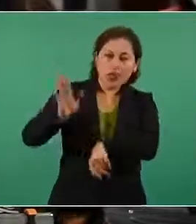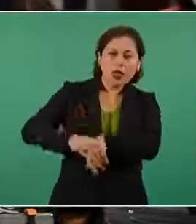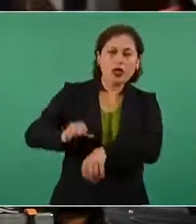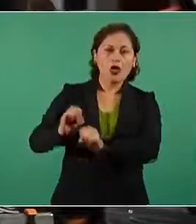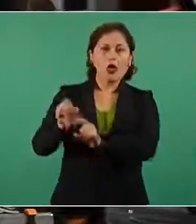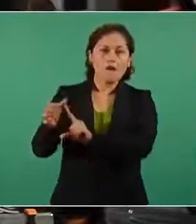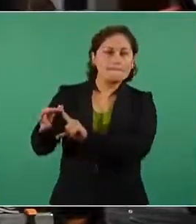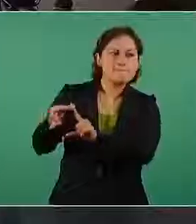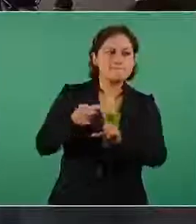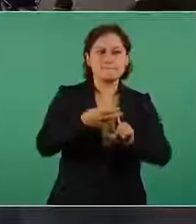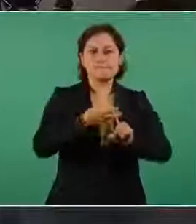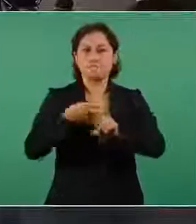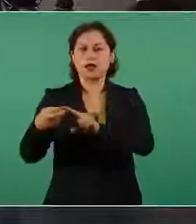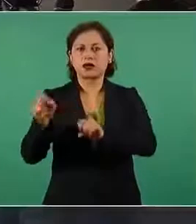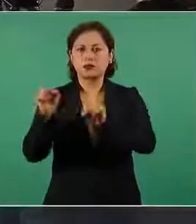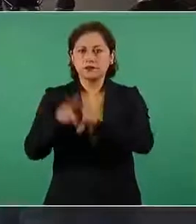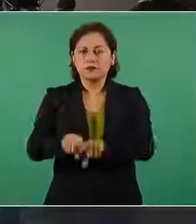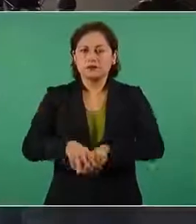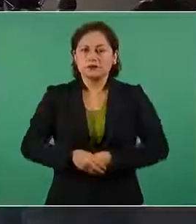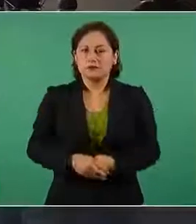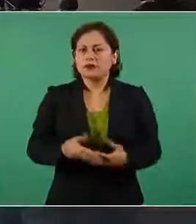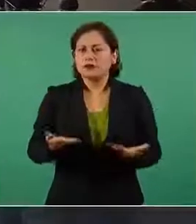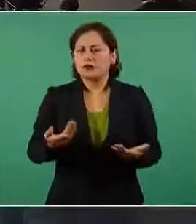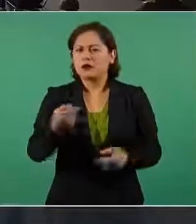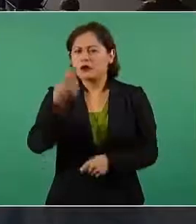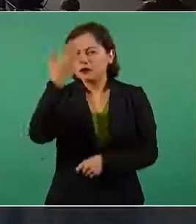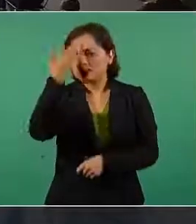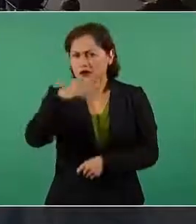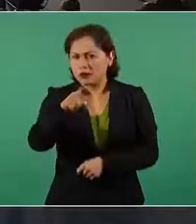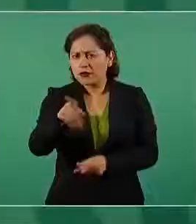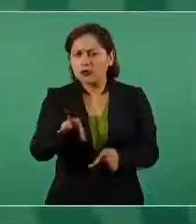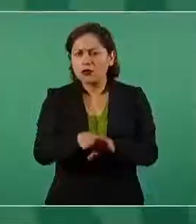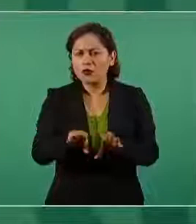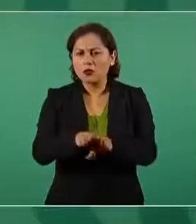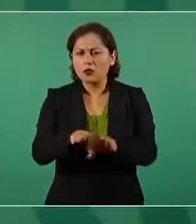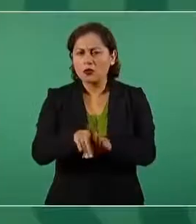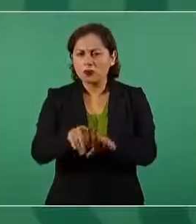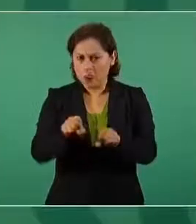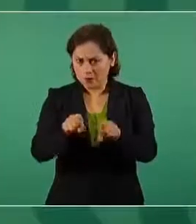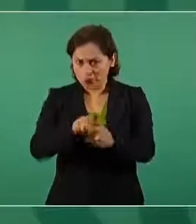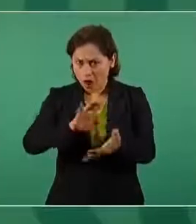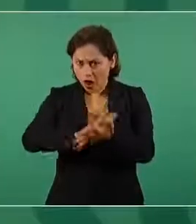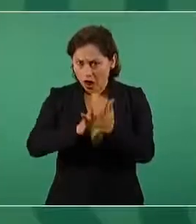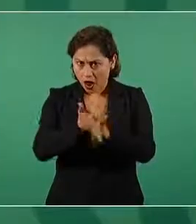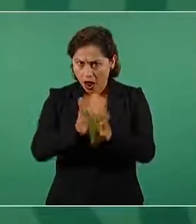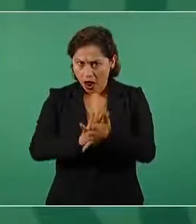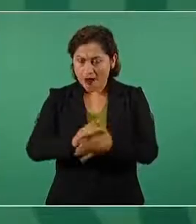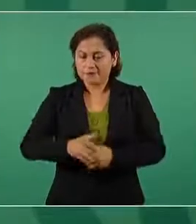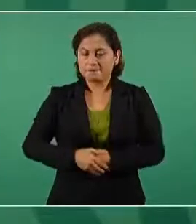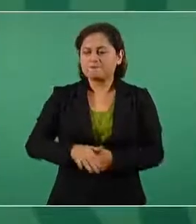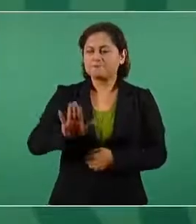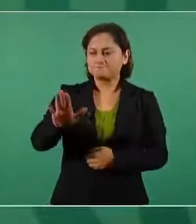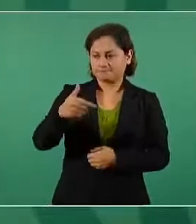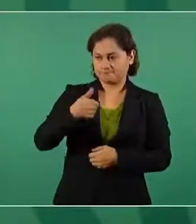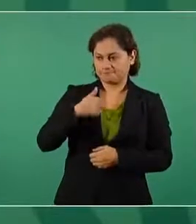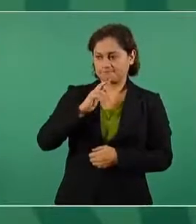estos delitos? Yo te contesto las dos cosas. No tenemos información sobre